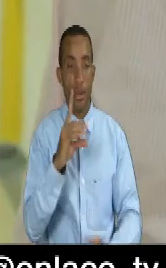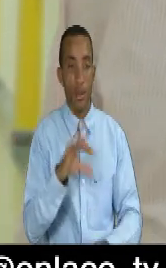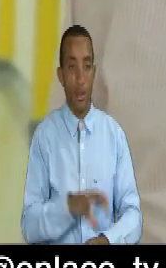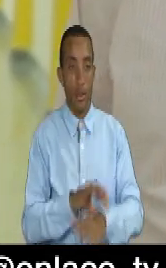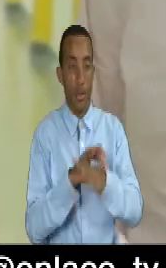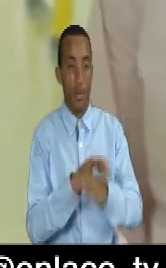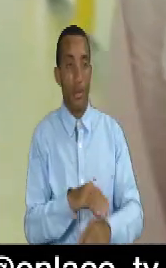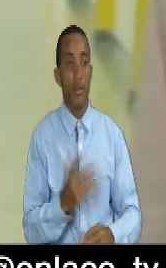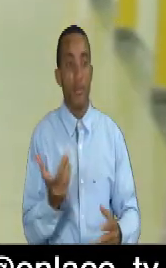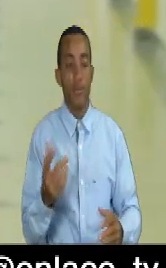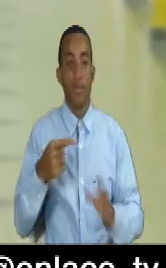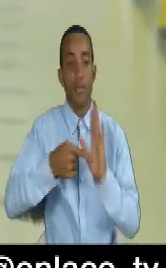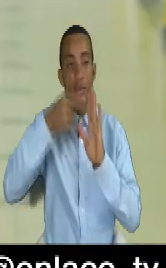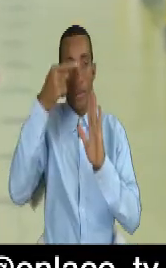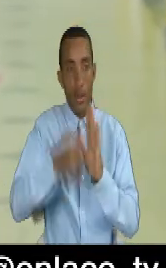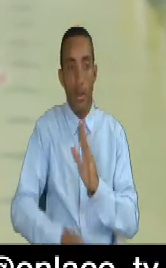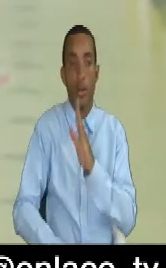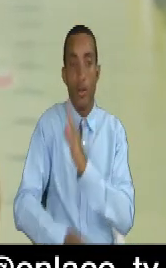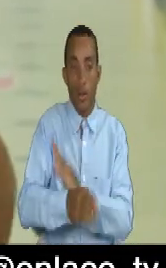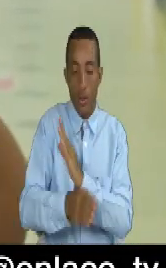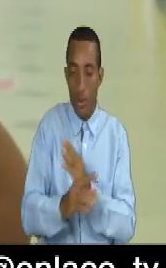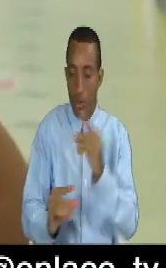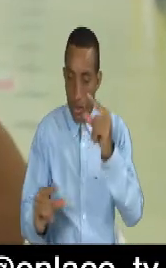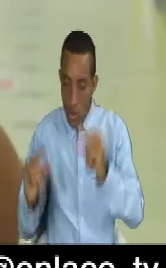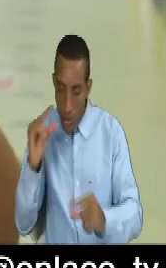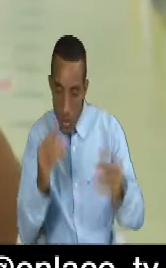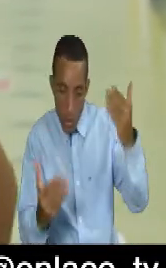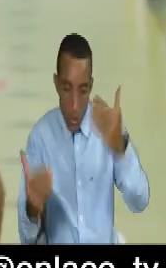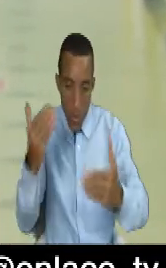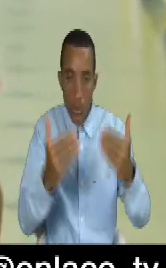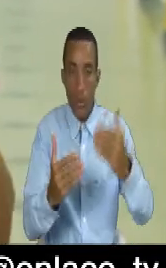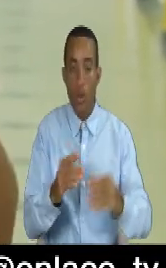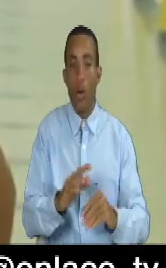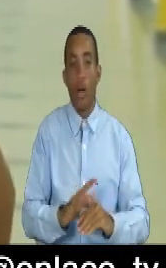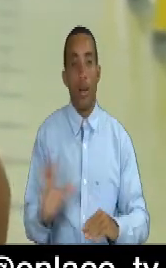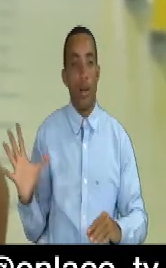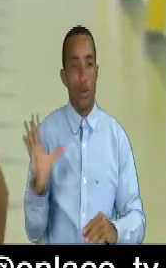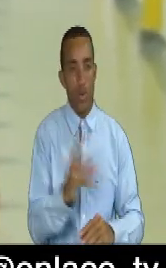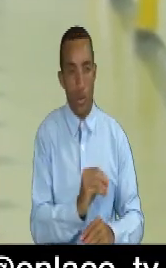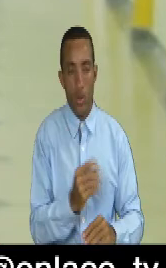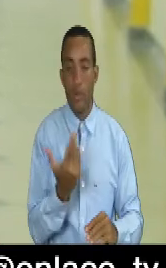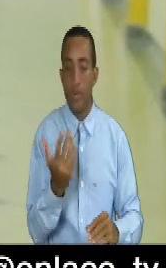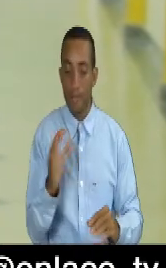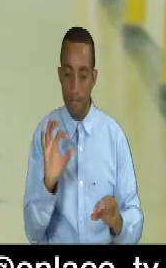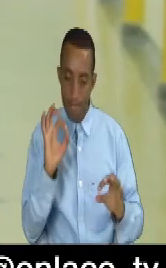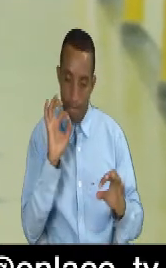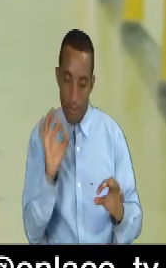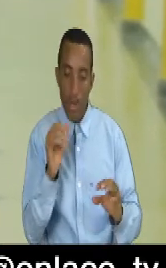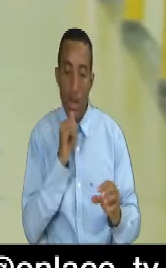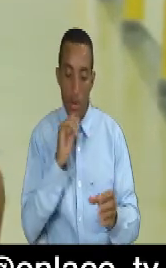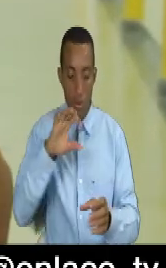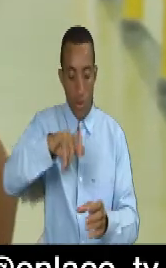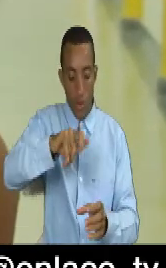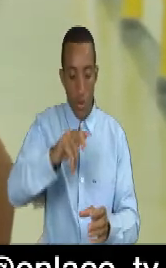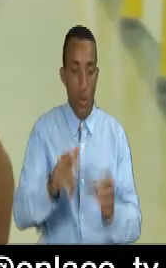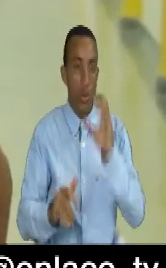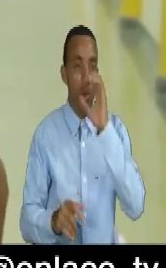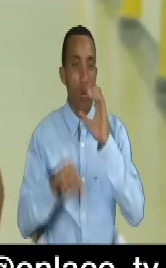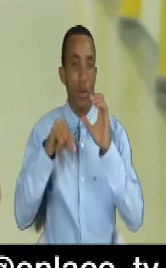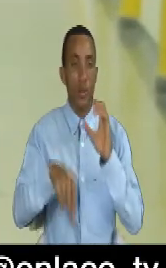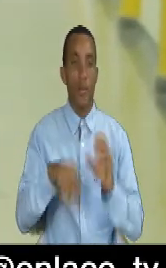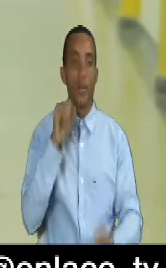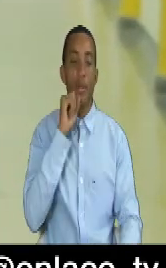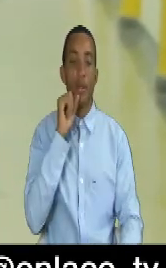autoridades municipales reiteran que continuarán esos estudios, esos monitoreos, para garantizar así la calidad y el consumo del agua potable aquí en